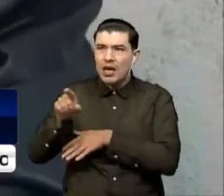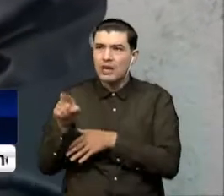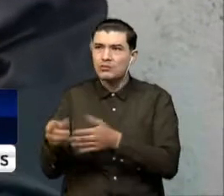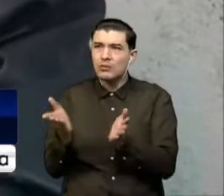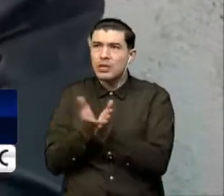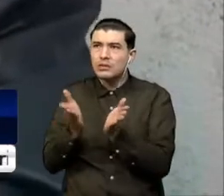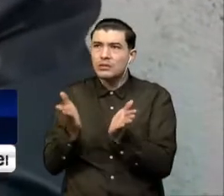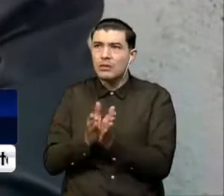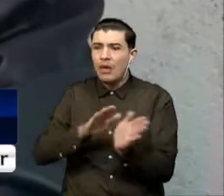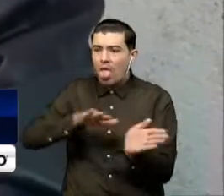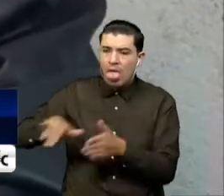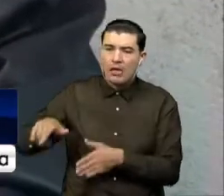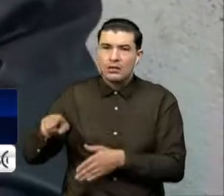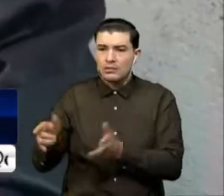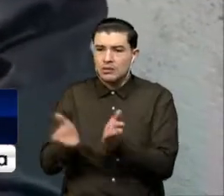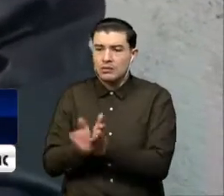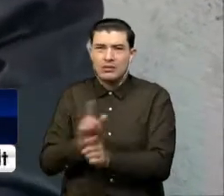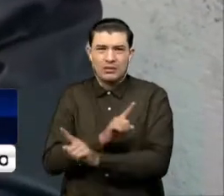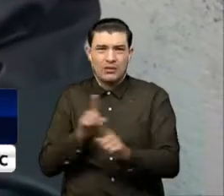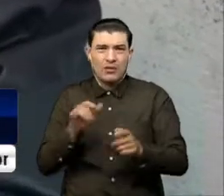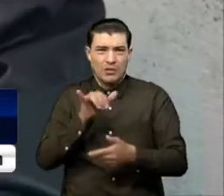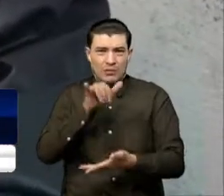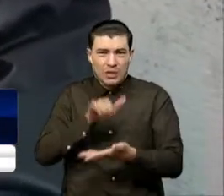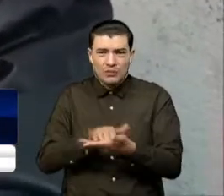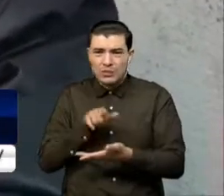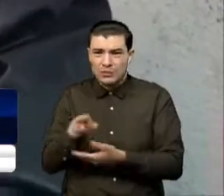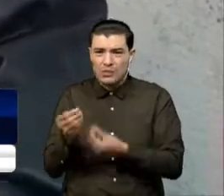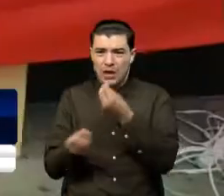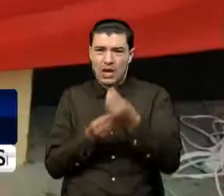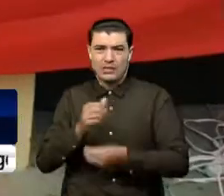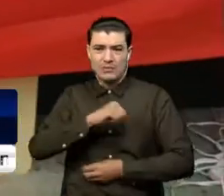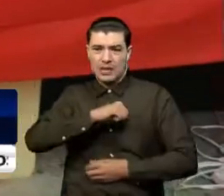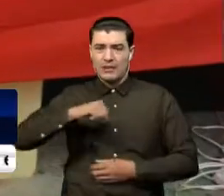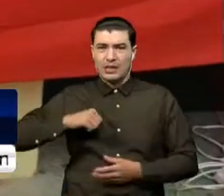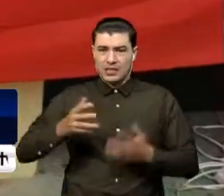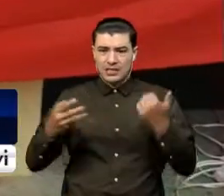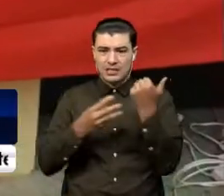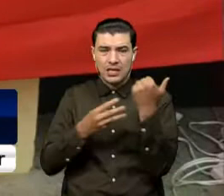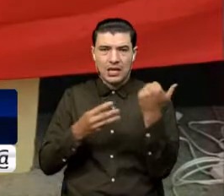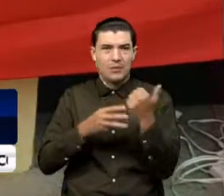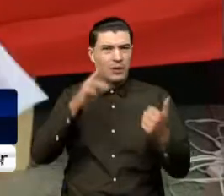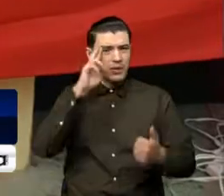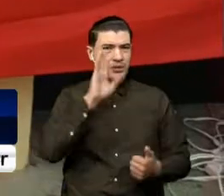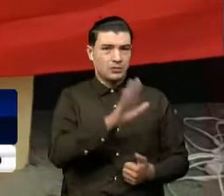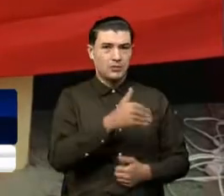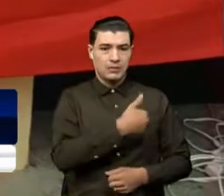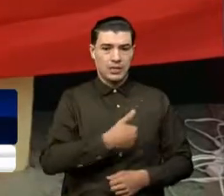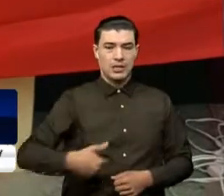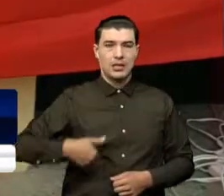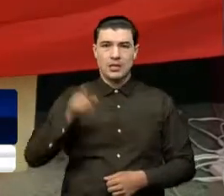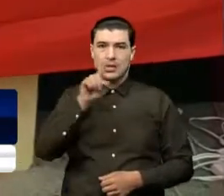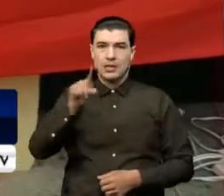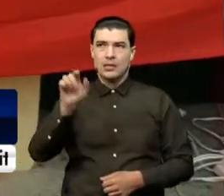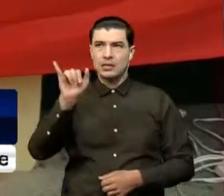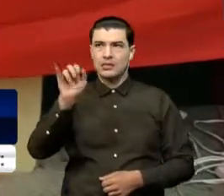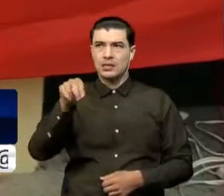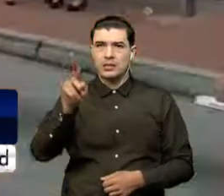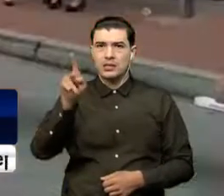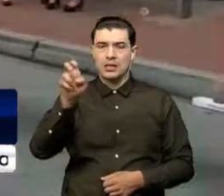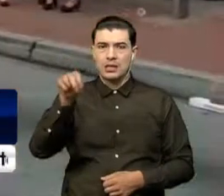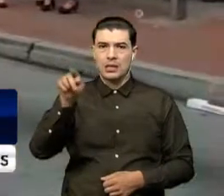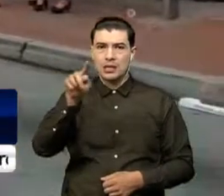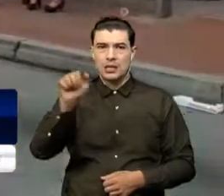a un lado prácticamente lo que hacía la caridad sería privatizar escena finalmente el presidente de sindh en esa hizo un fuerte llamado a los